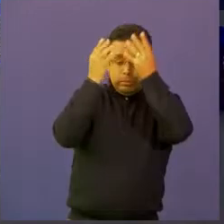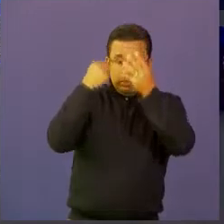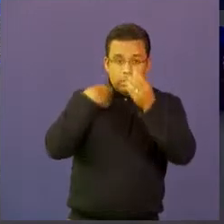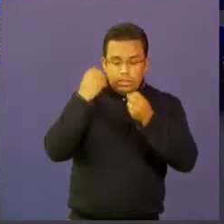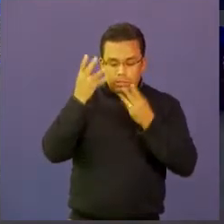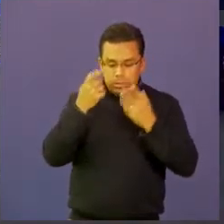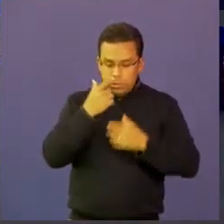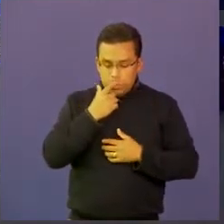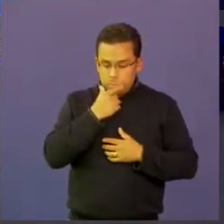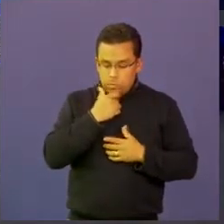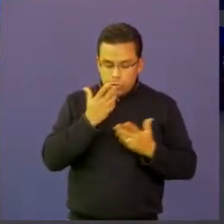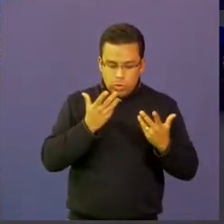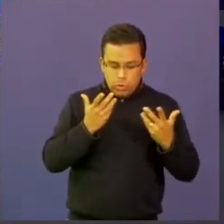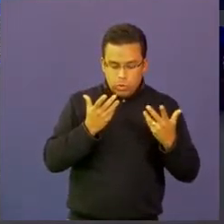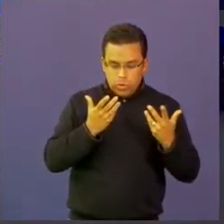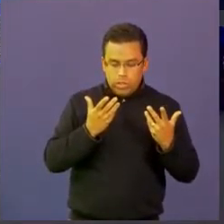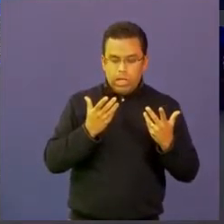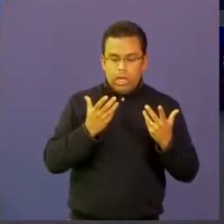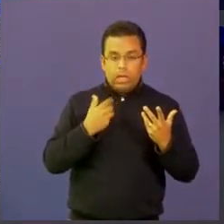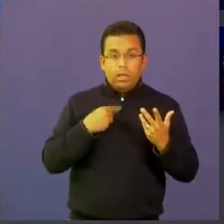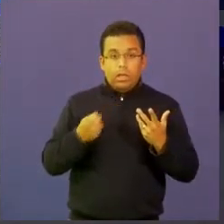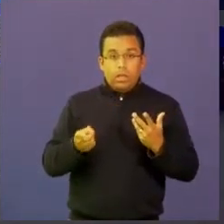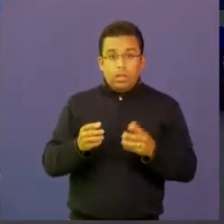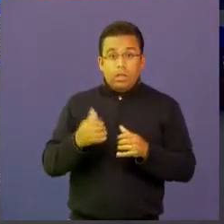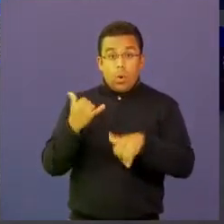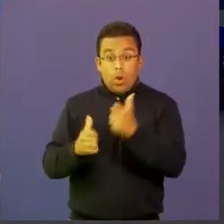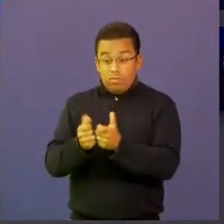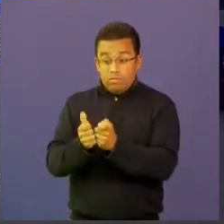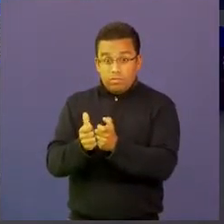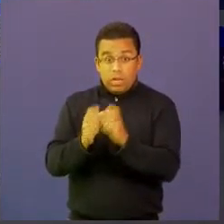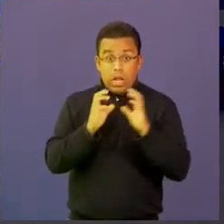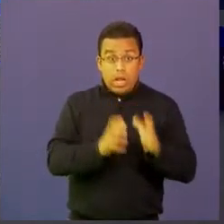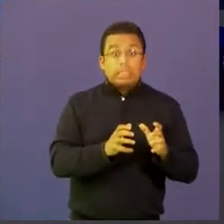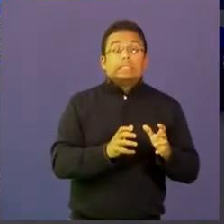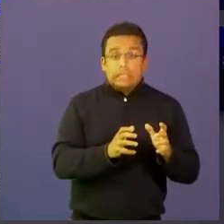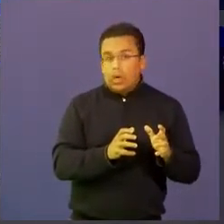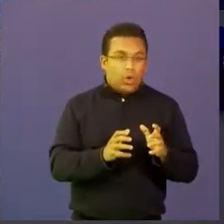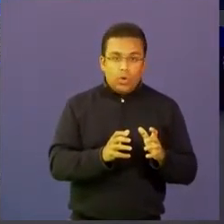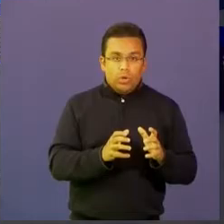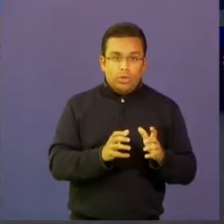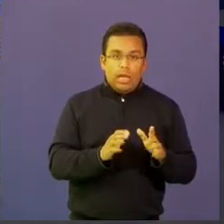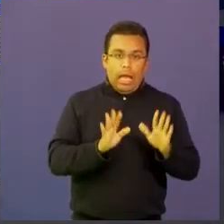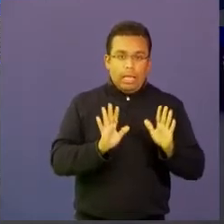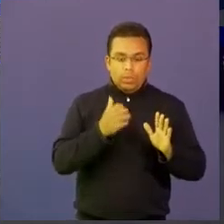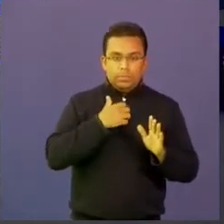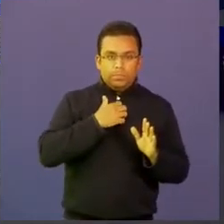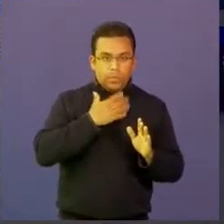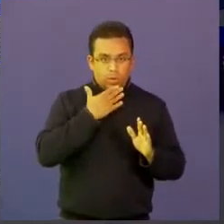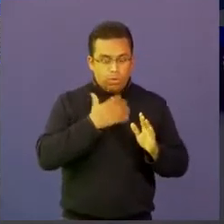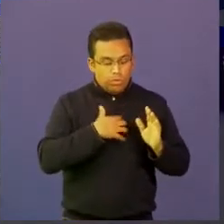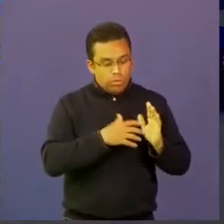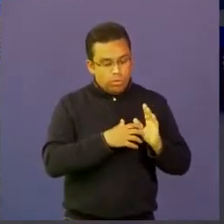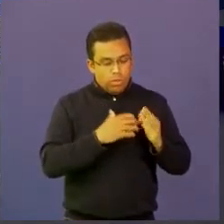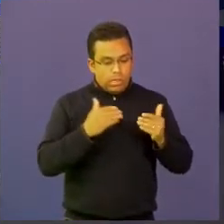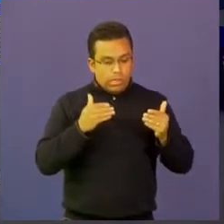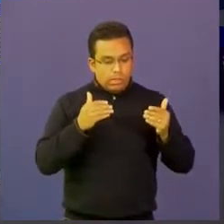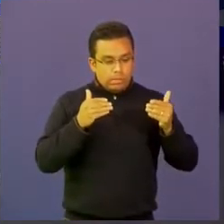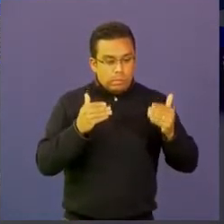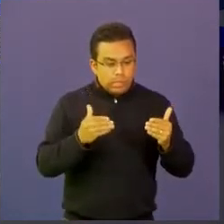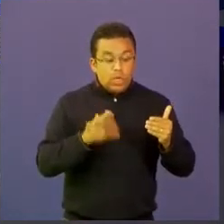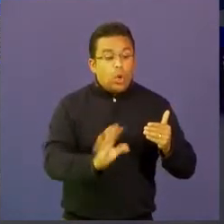juego en la clase funciona o no entonces la idea es no limitarse y tratar de tener ideas